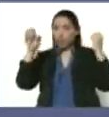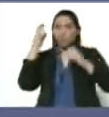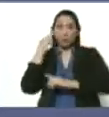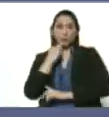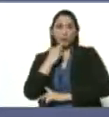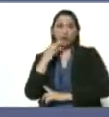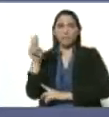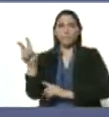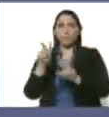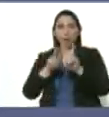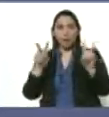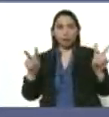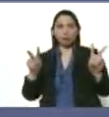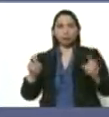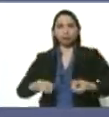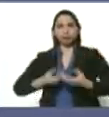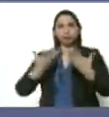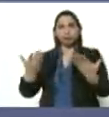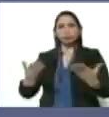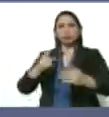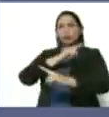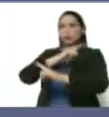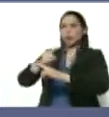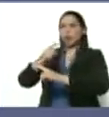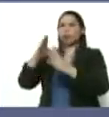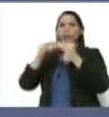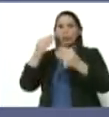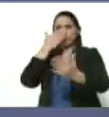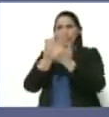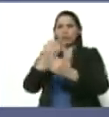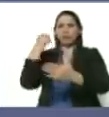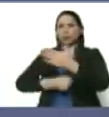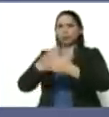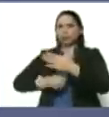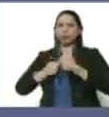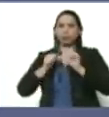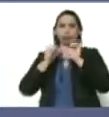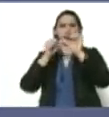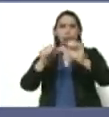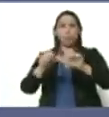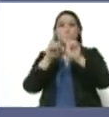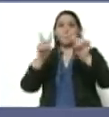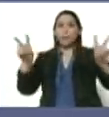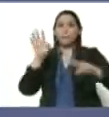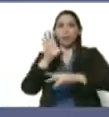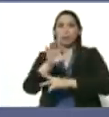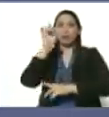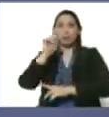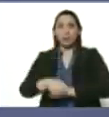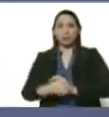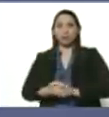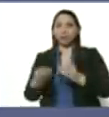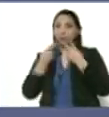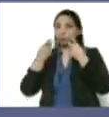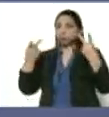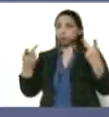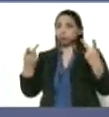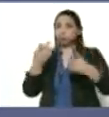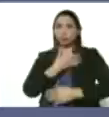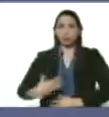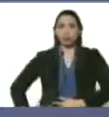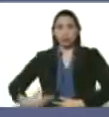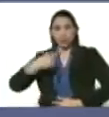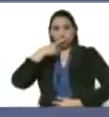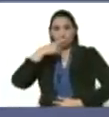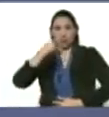bolivariana de paz llevará esta denuncia a todos los frentes de lucha para preservar la paz del país. Así lo ha dado a conocer el presidente de la República,